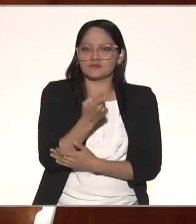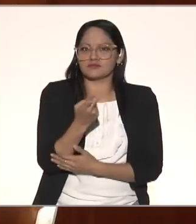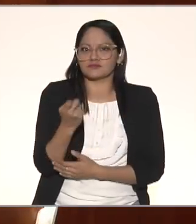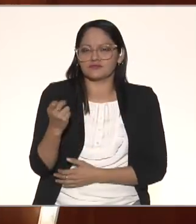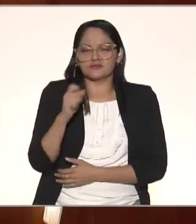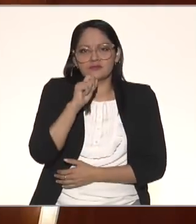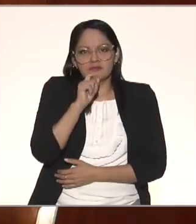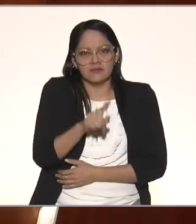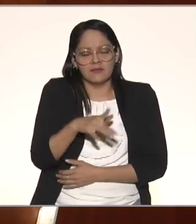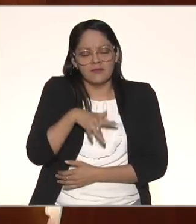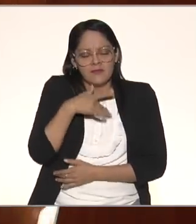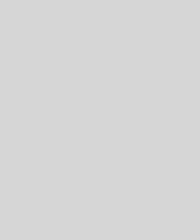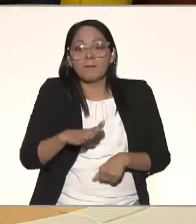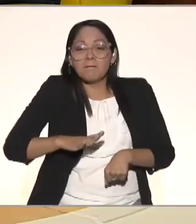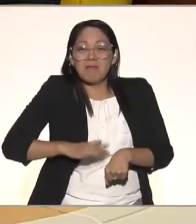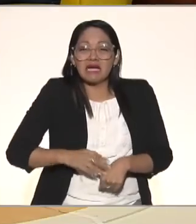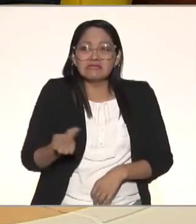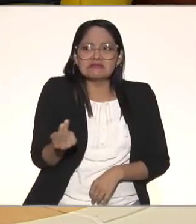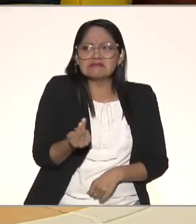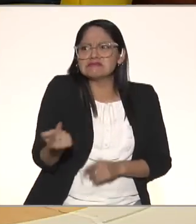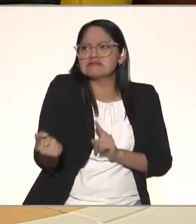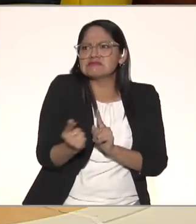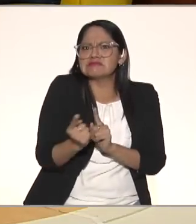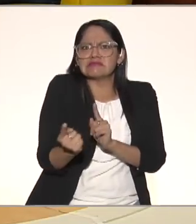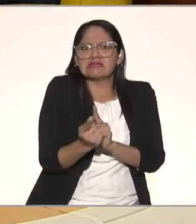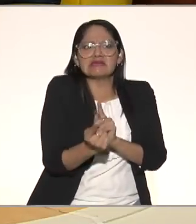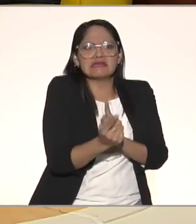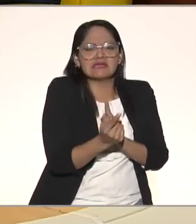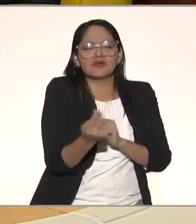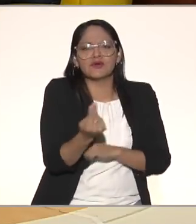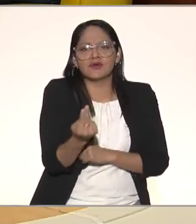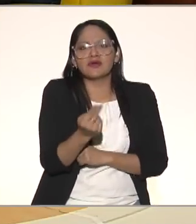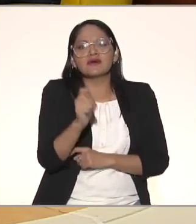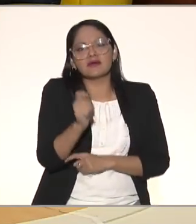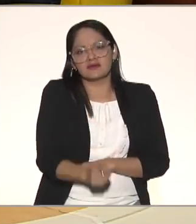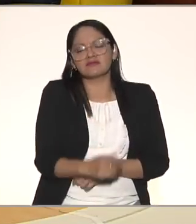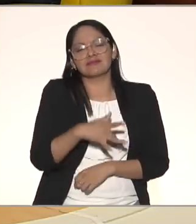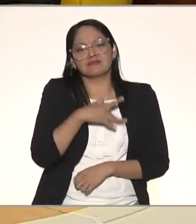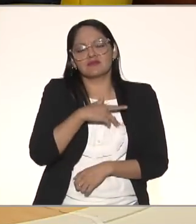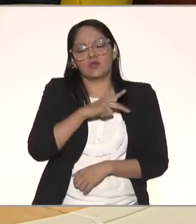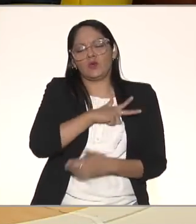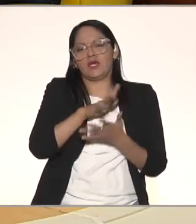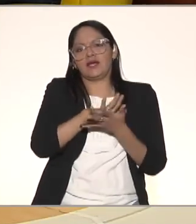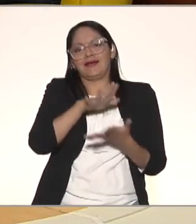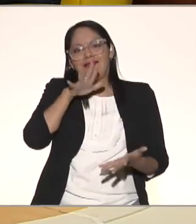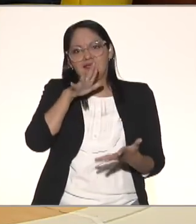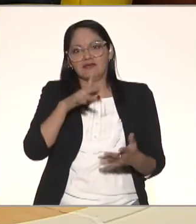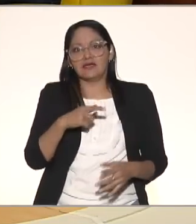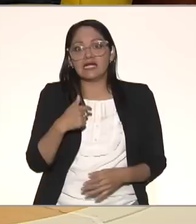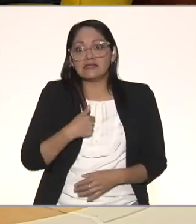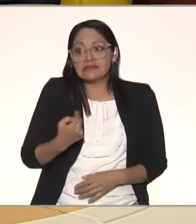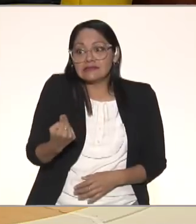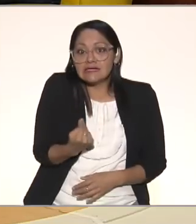desarrollarnos en la vida. El grito de la huella de abandono es necesito que me necesiten,